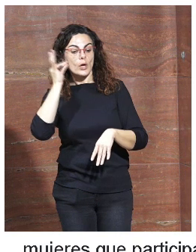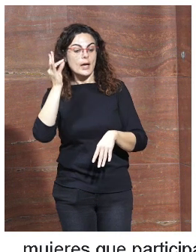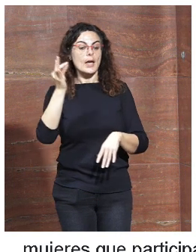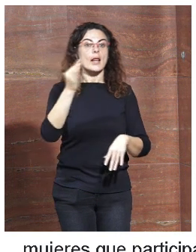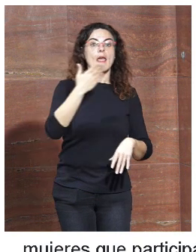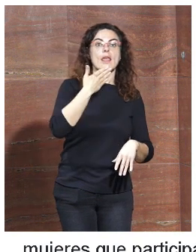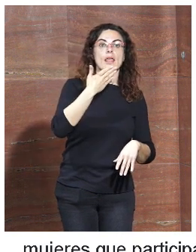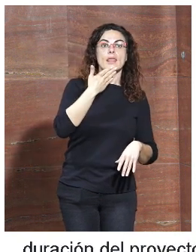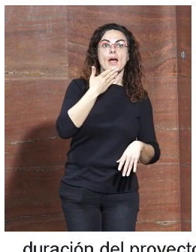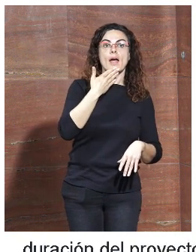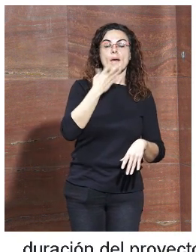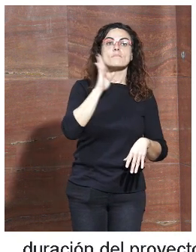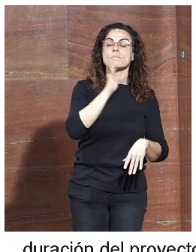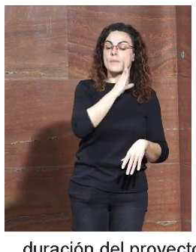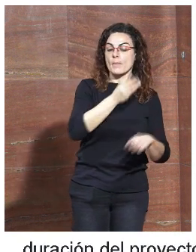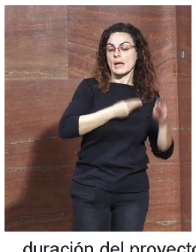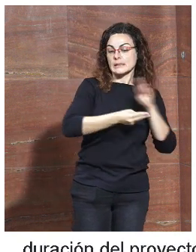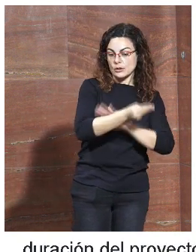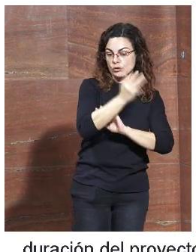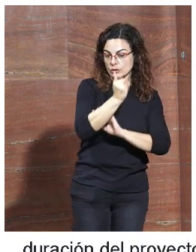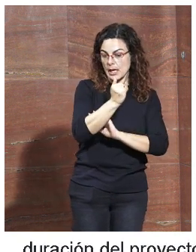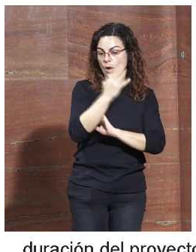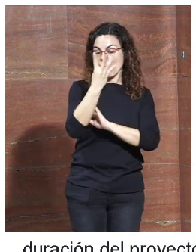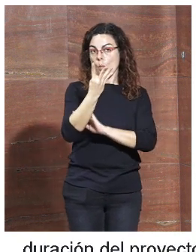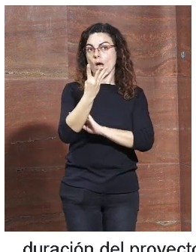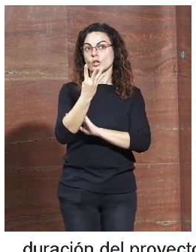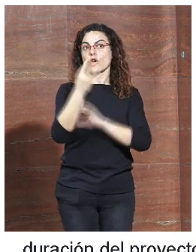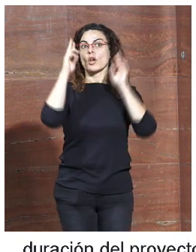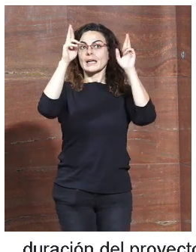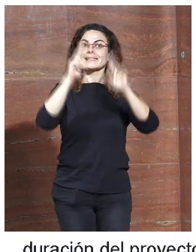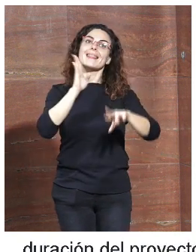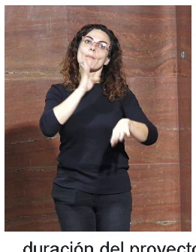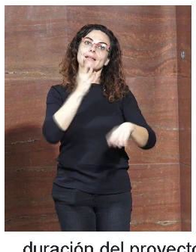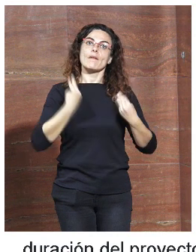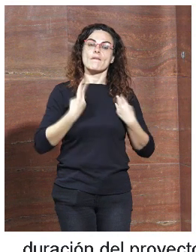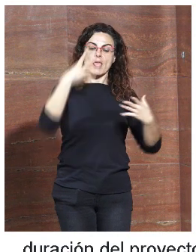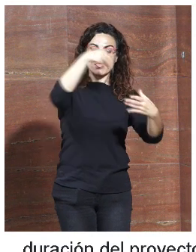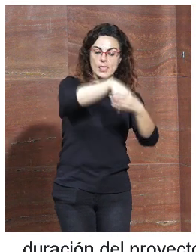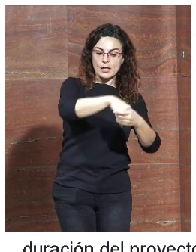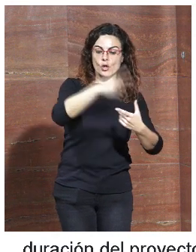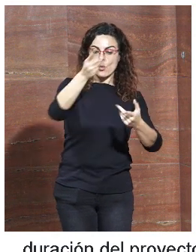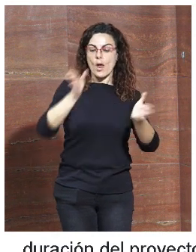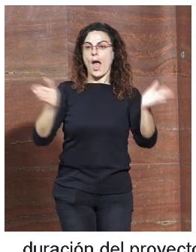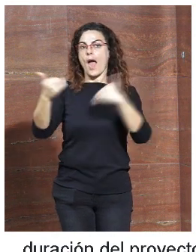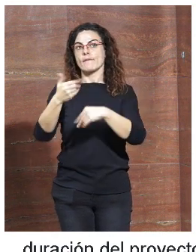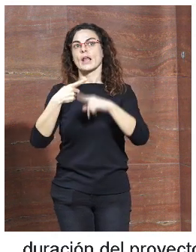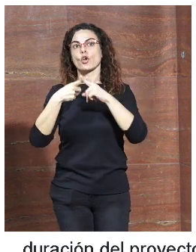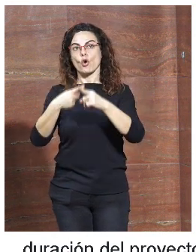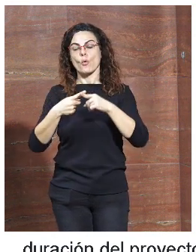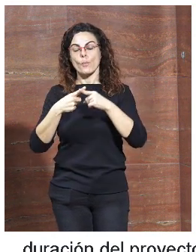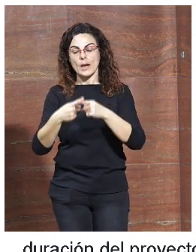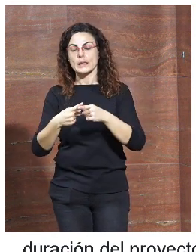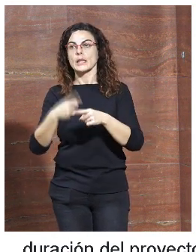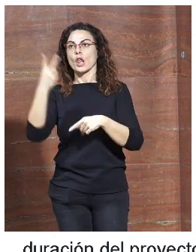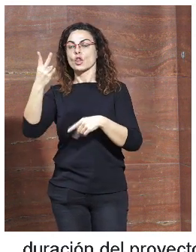14 años. De estas 20 madres, pues bueno, 4 vivían en residencias maternales, 1 en habitación compartida, 4 en vivienda